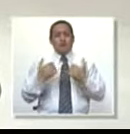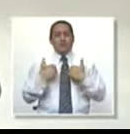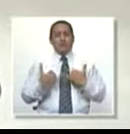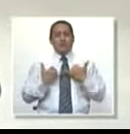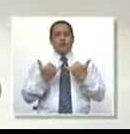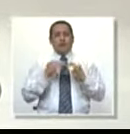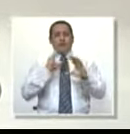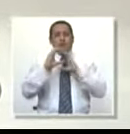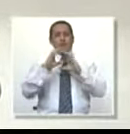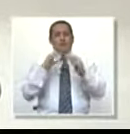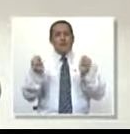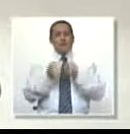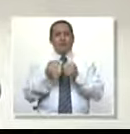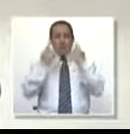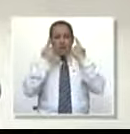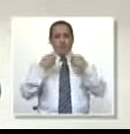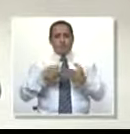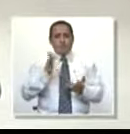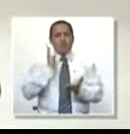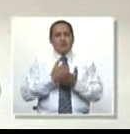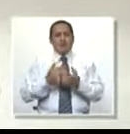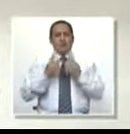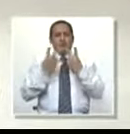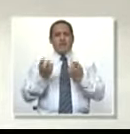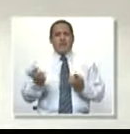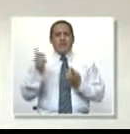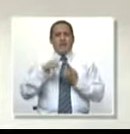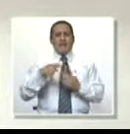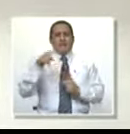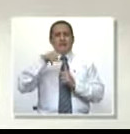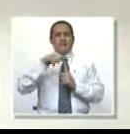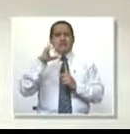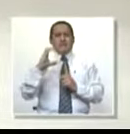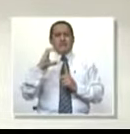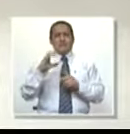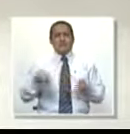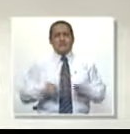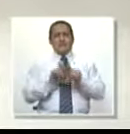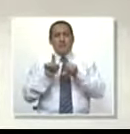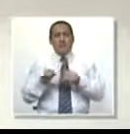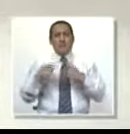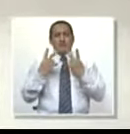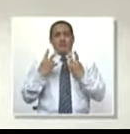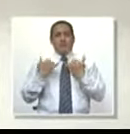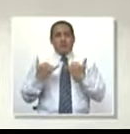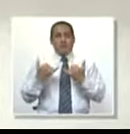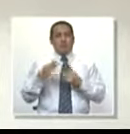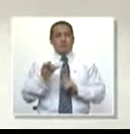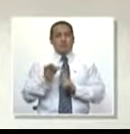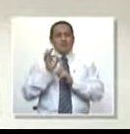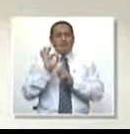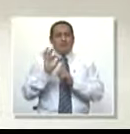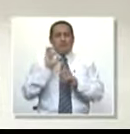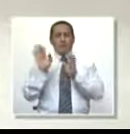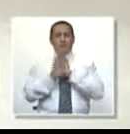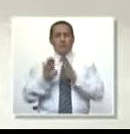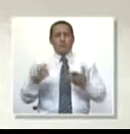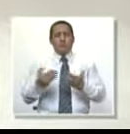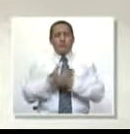también a conversar sobre las sentencias que llegan que alcanzan hasta el tribunal constitucional y en específico sobre